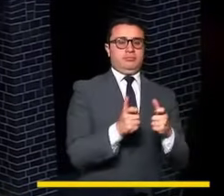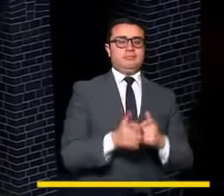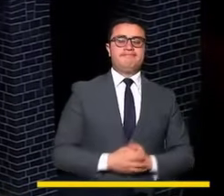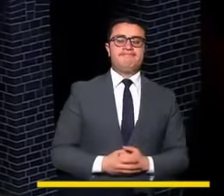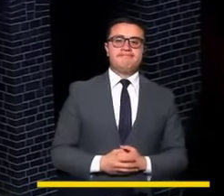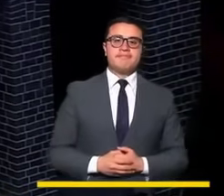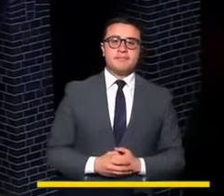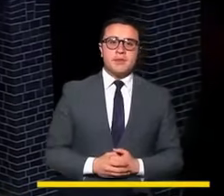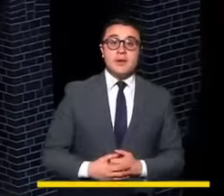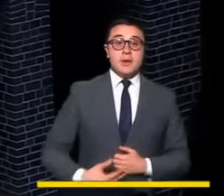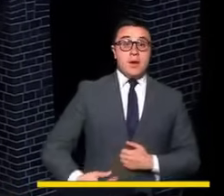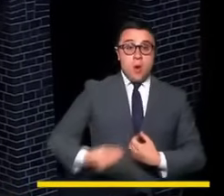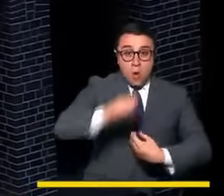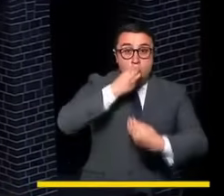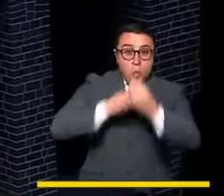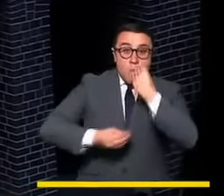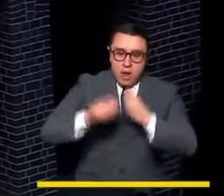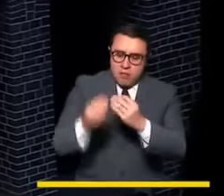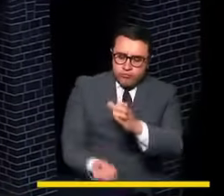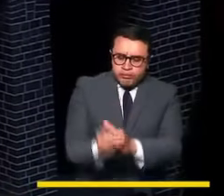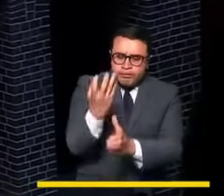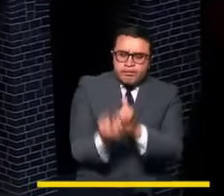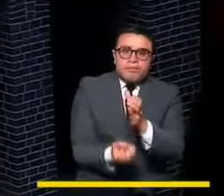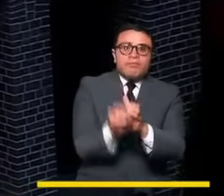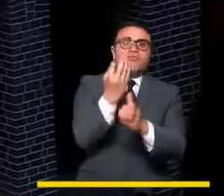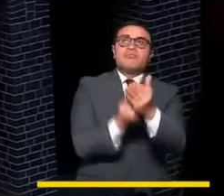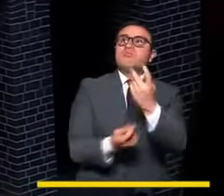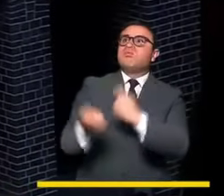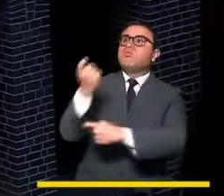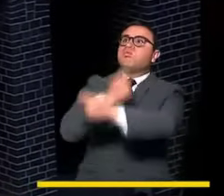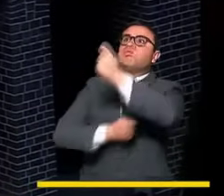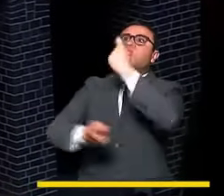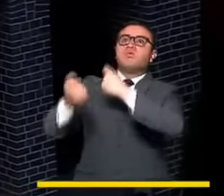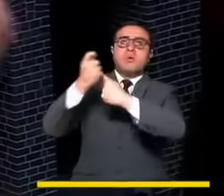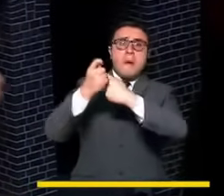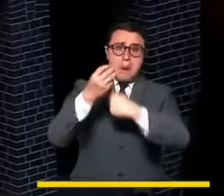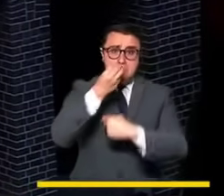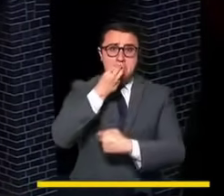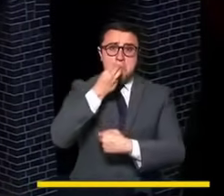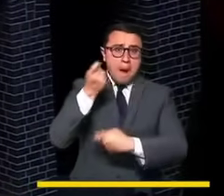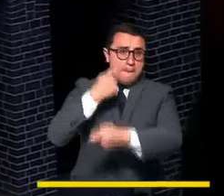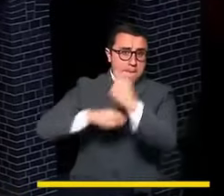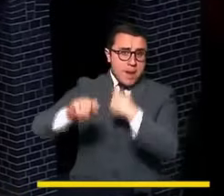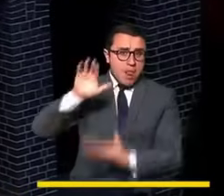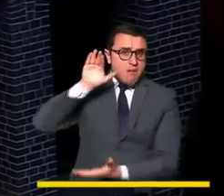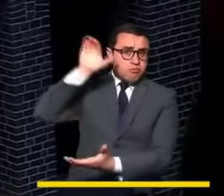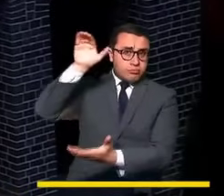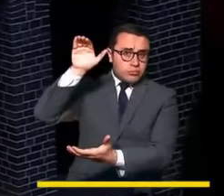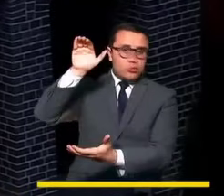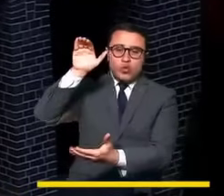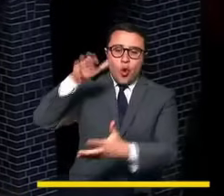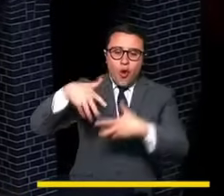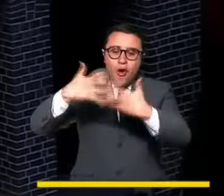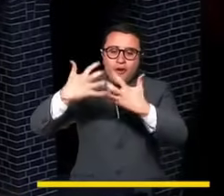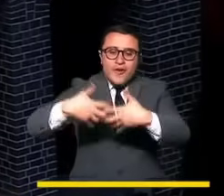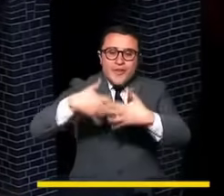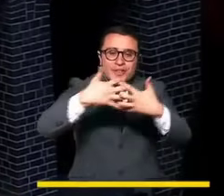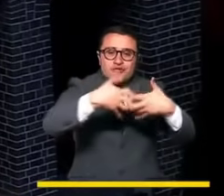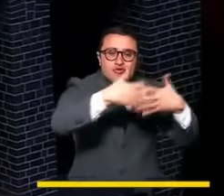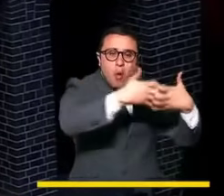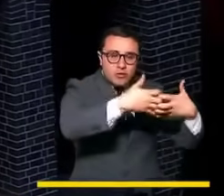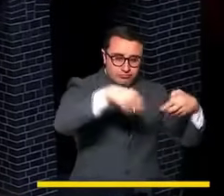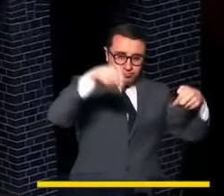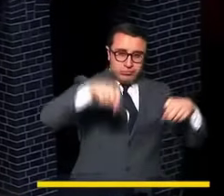Alimentos, y de los alimentos, agroindustria, que es el puente para que podamos